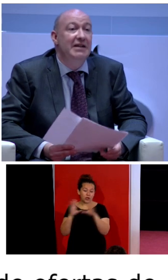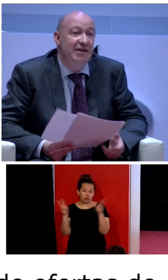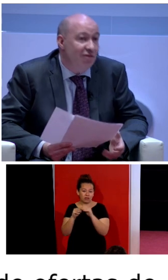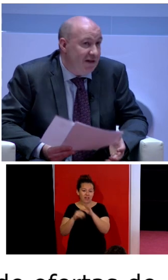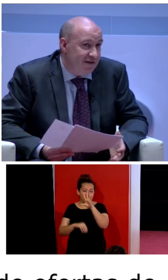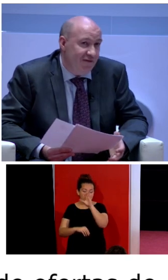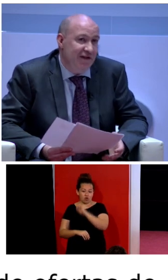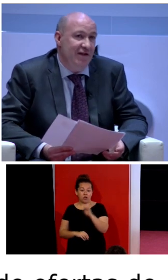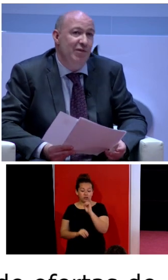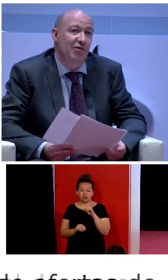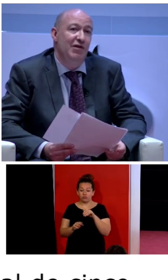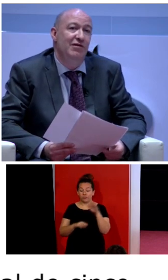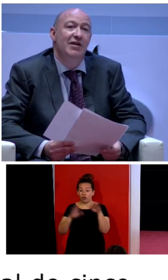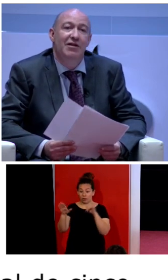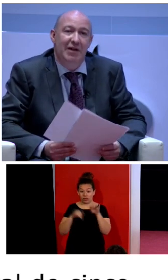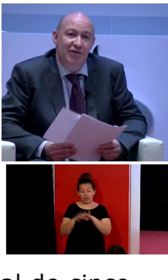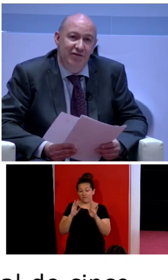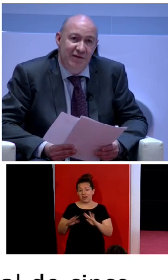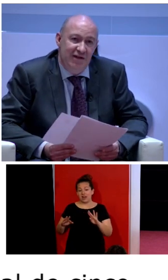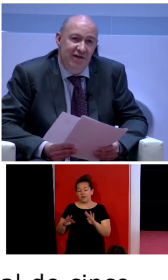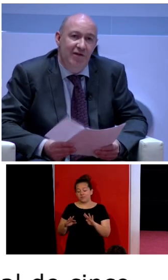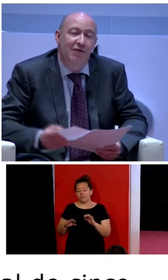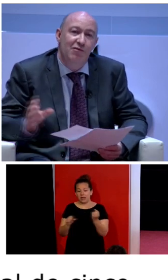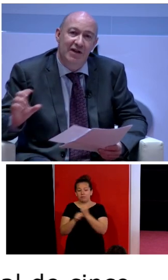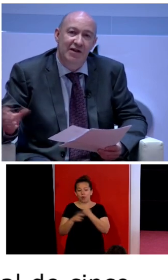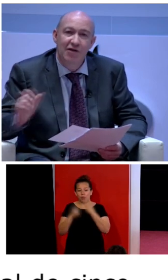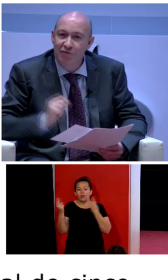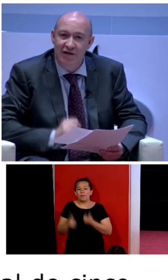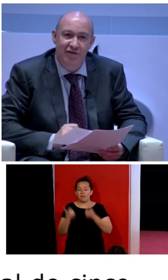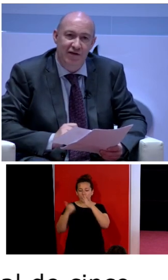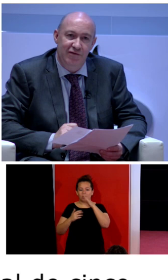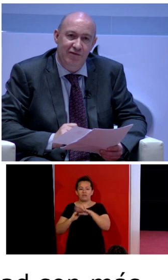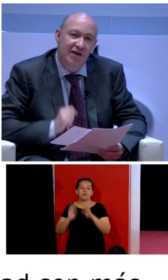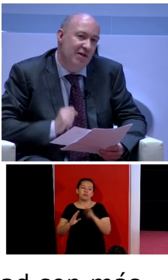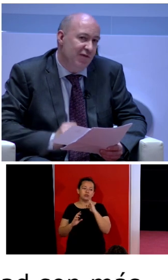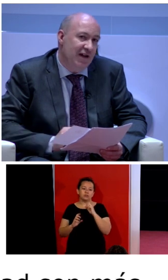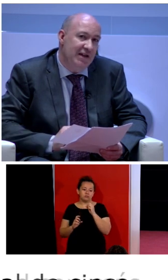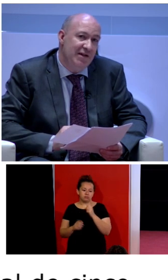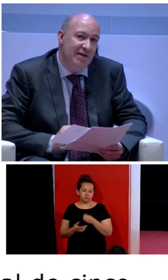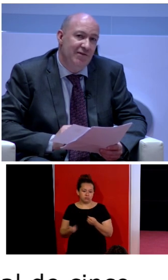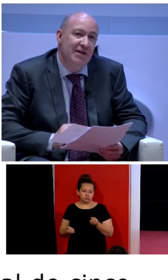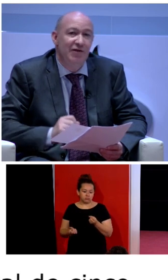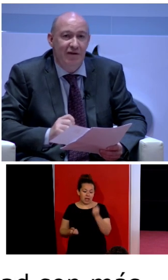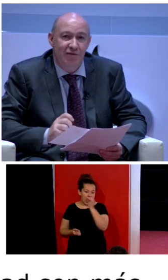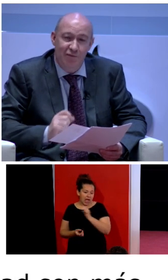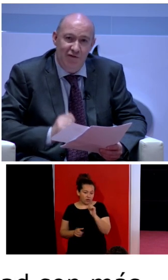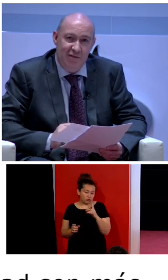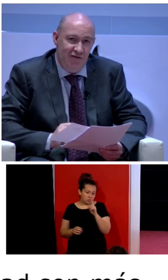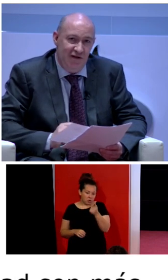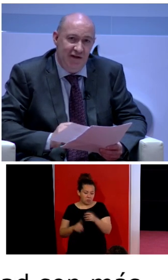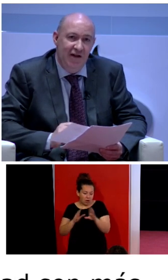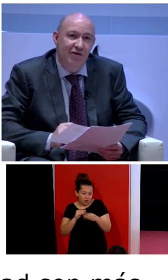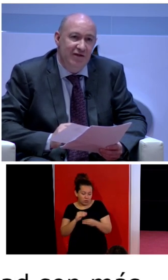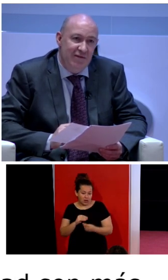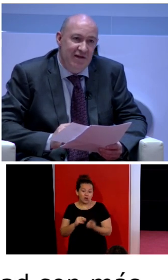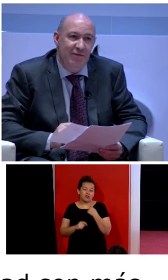que en realidad son más ofertas de empleo público. Lo que hemos hecho a veces ha sido acumular unos años en otros. Porque aquí también es cierto que hemos tenido un poco de mala